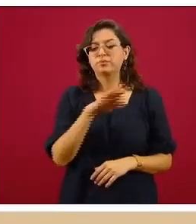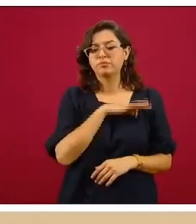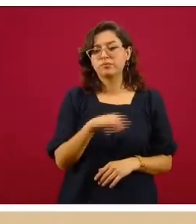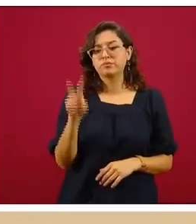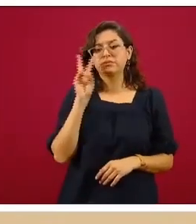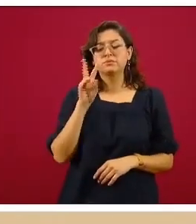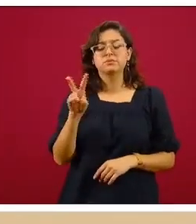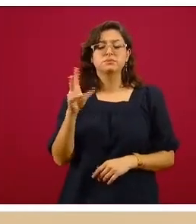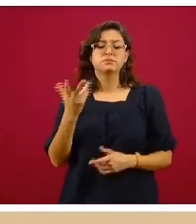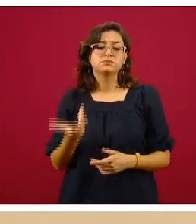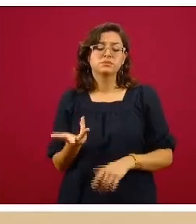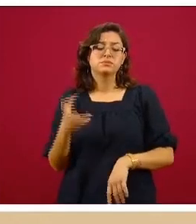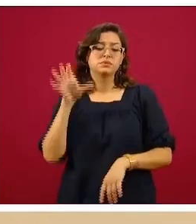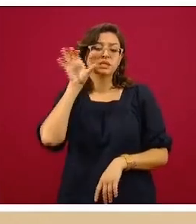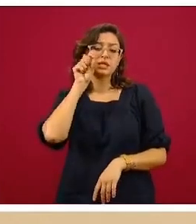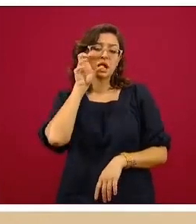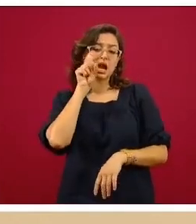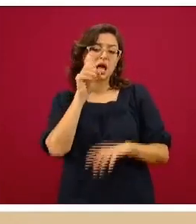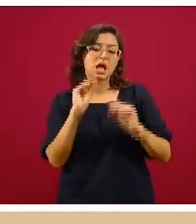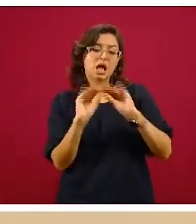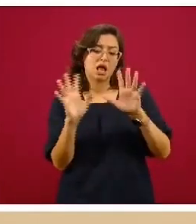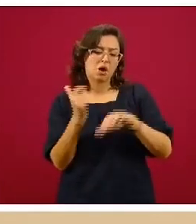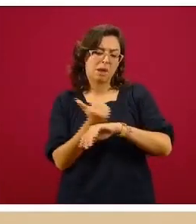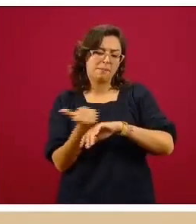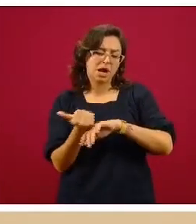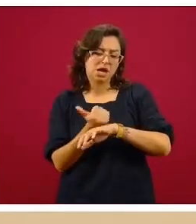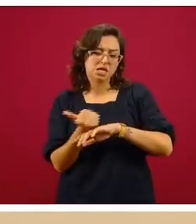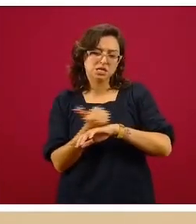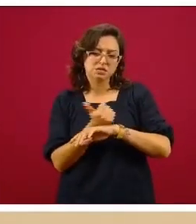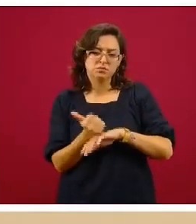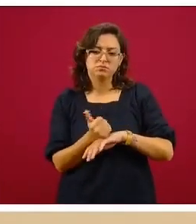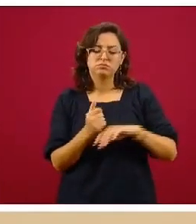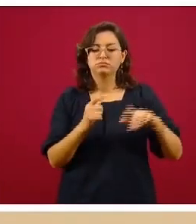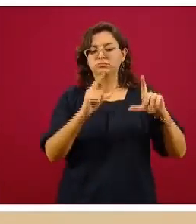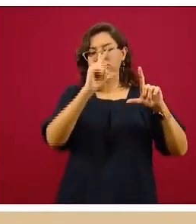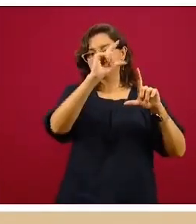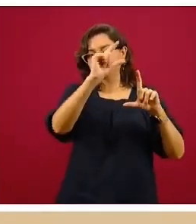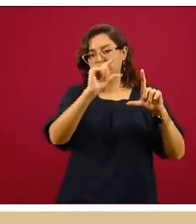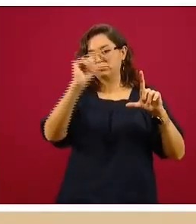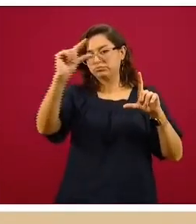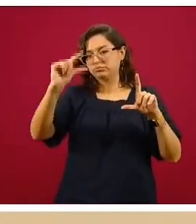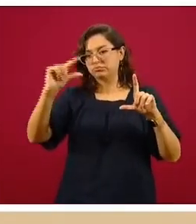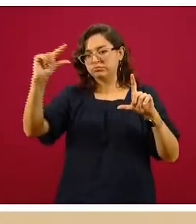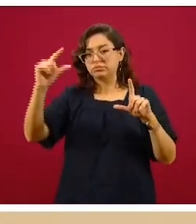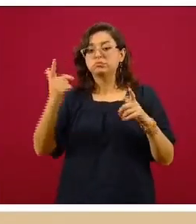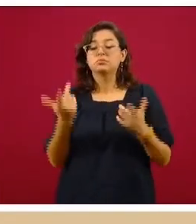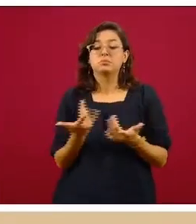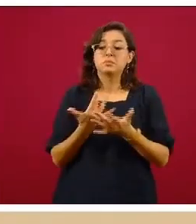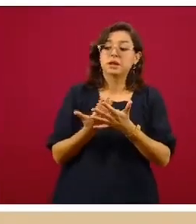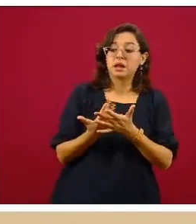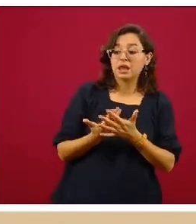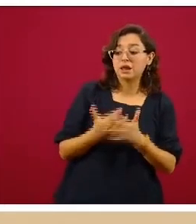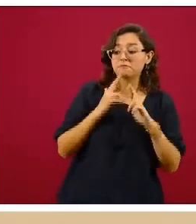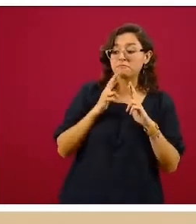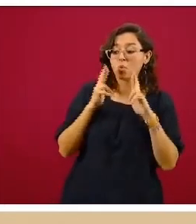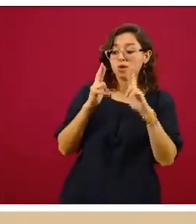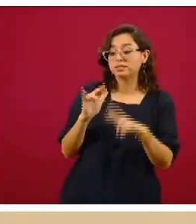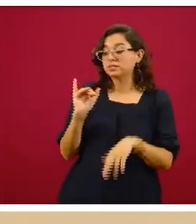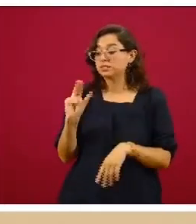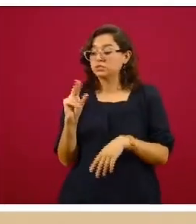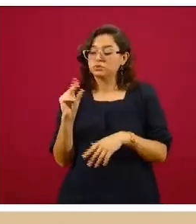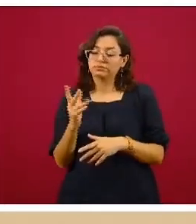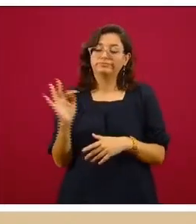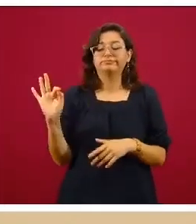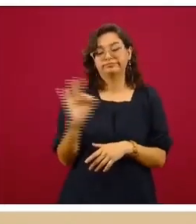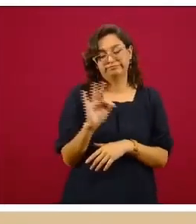colores naranjas claros que están en la parte superior de las barras cuáles son las entidades que estaríamos todavía esperando una cantidad